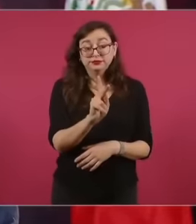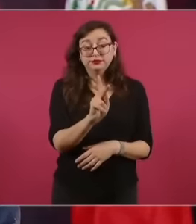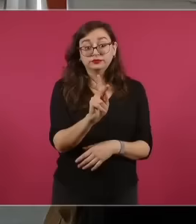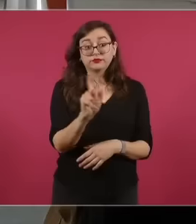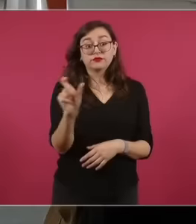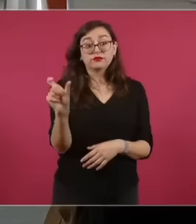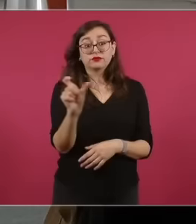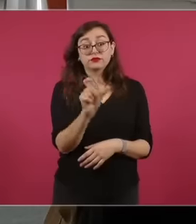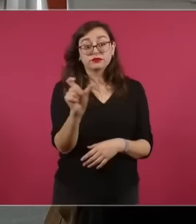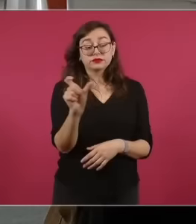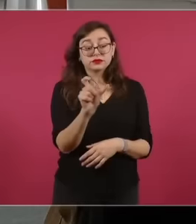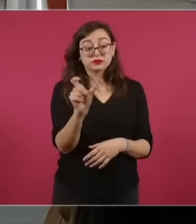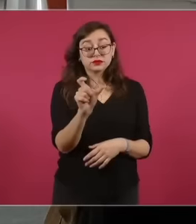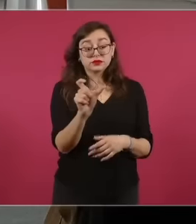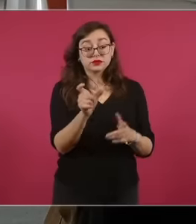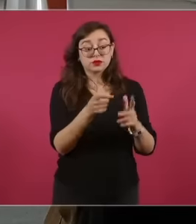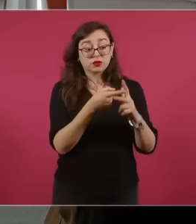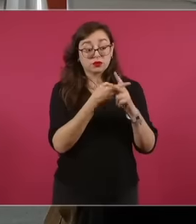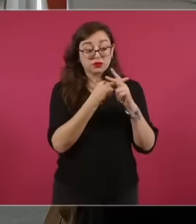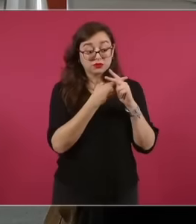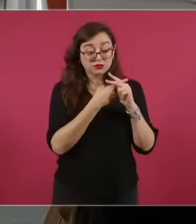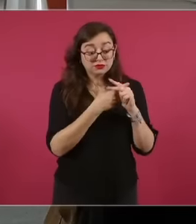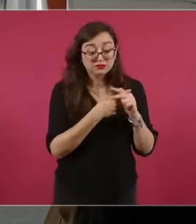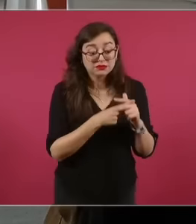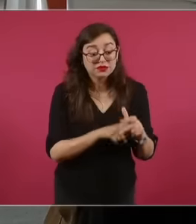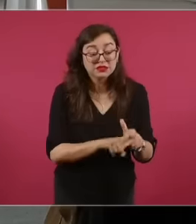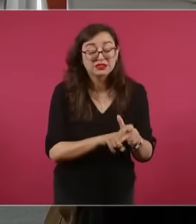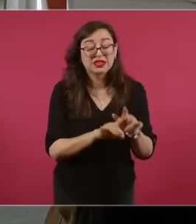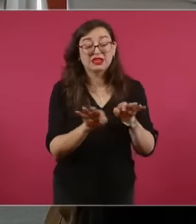de que les enviaran, ni siquiera